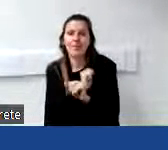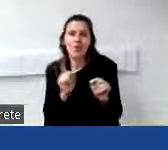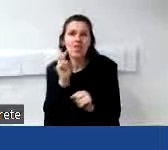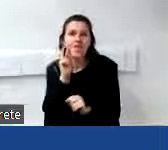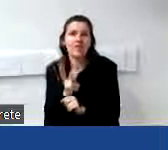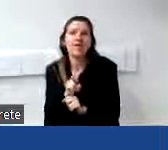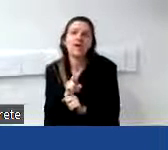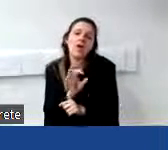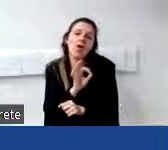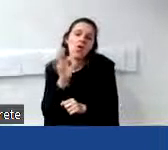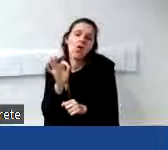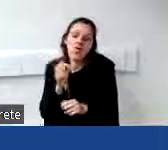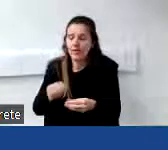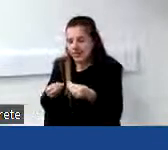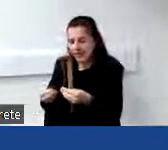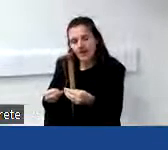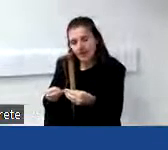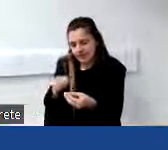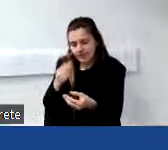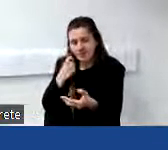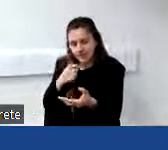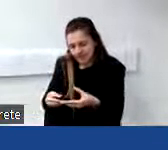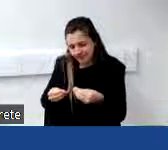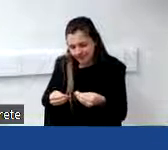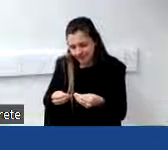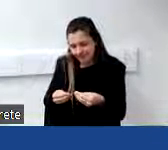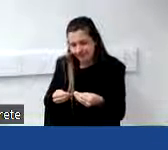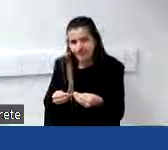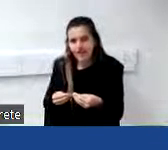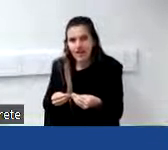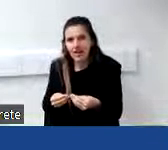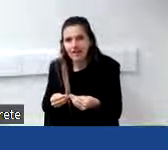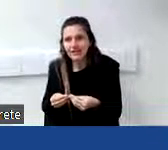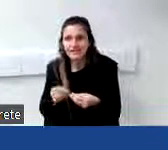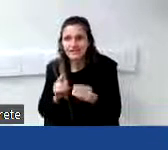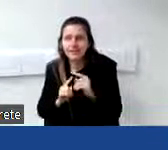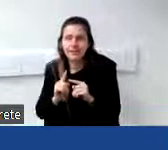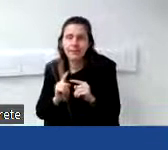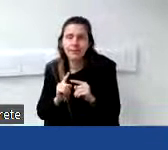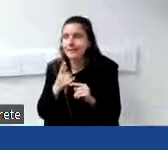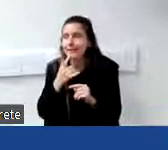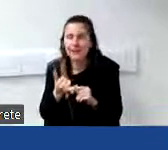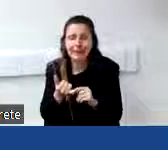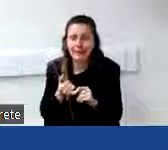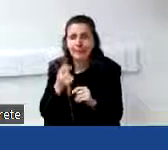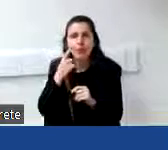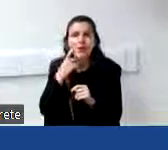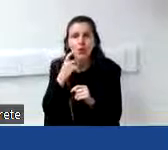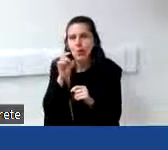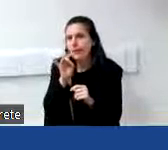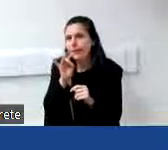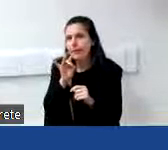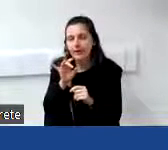la persona y que la persona esté sentada en la sala de espera con su número en la mano, que quizás tiene el número 15, por decir algo, ¿no? Dentro de lo